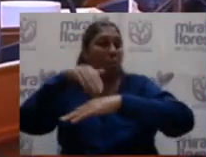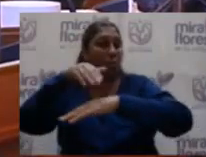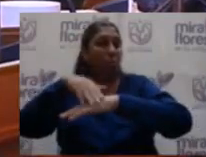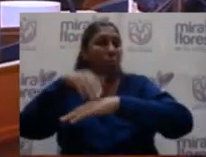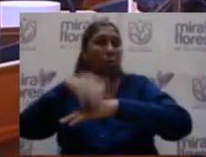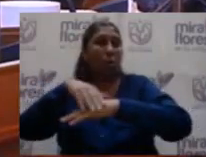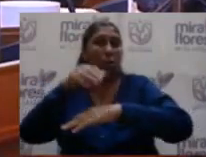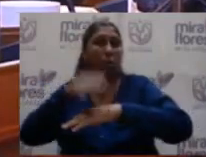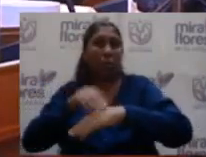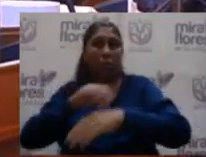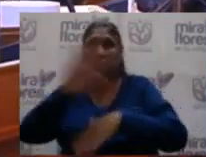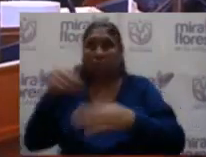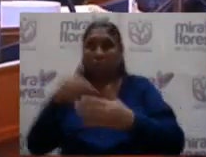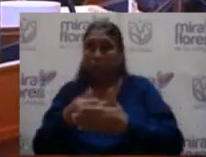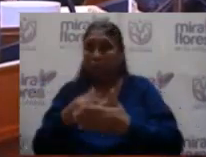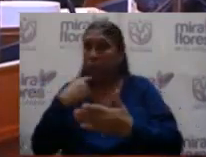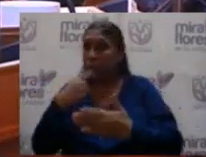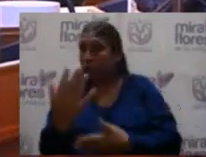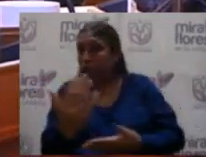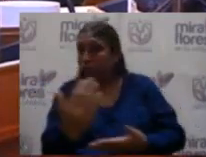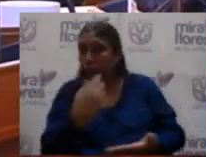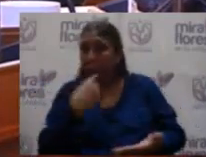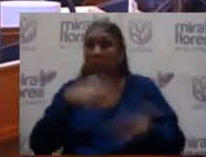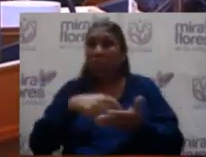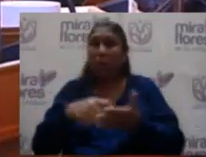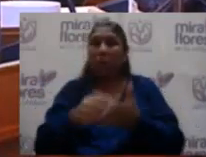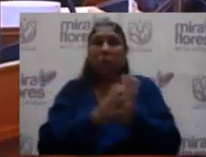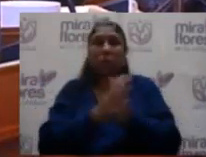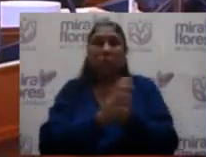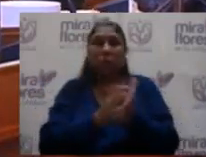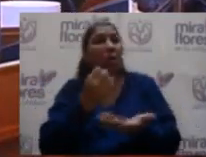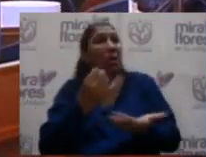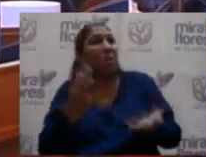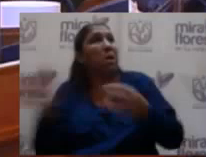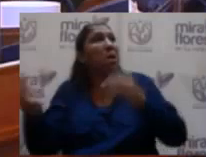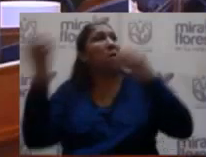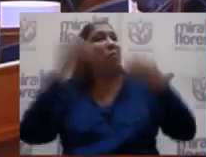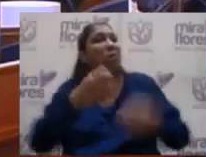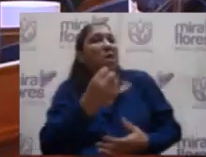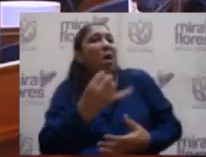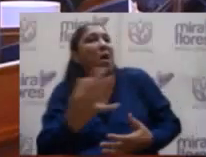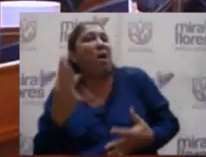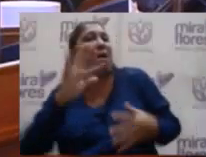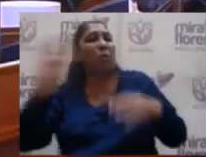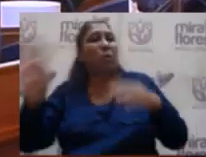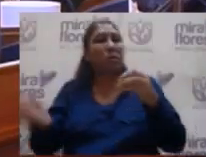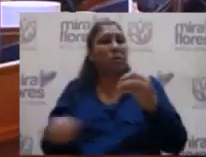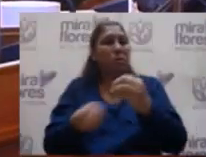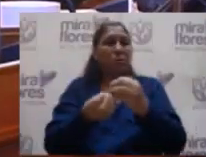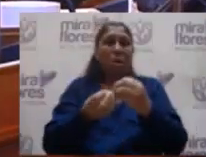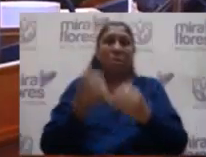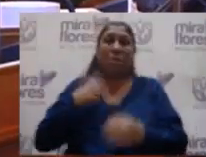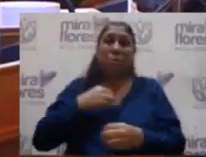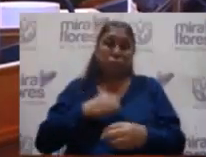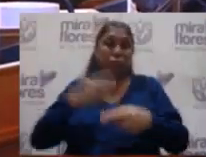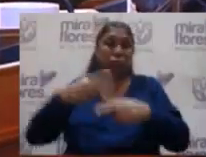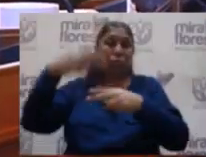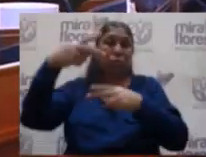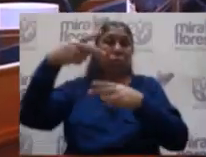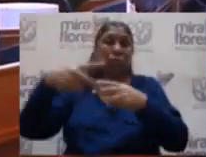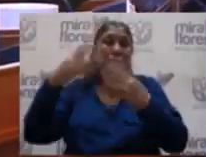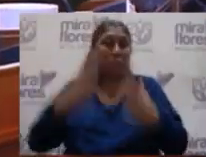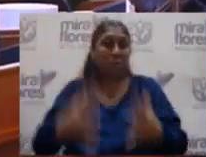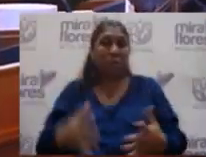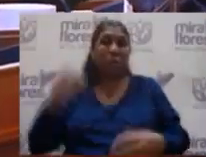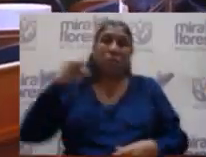pública sobre este proyecto, sobre esta iniciativa, alguien venga y ofrezca algo adicional para que nosotros como vecinos y